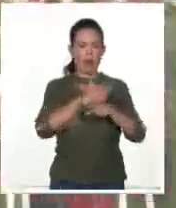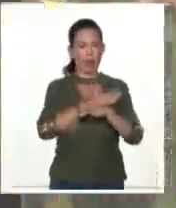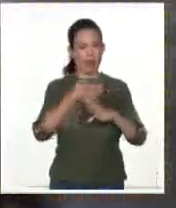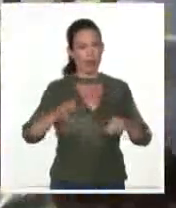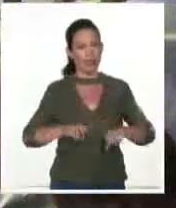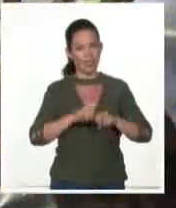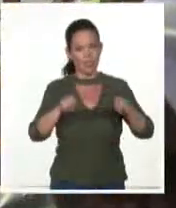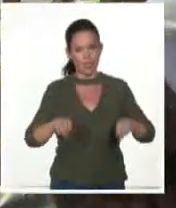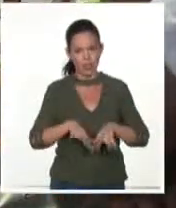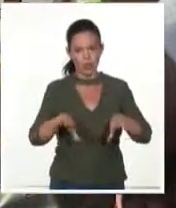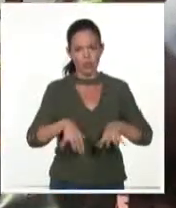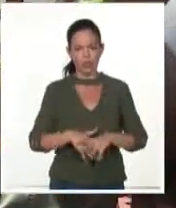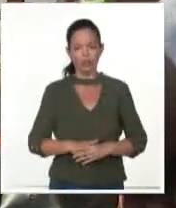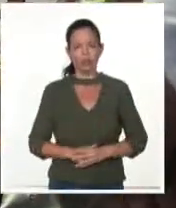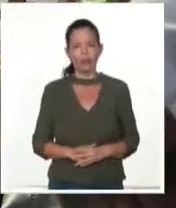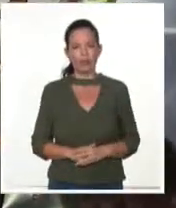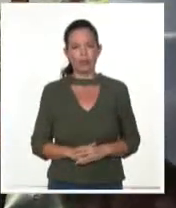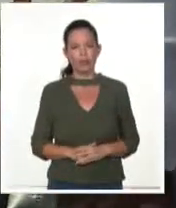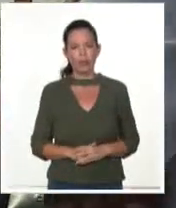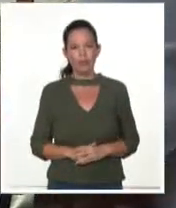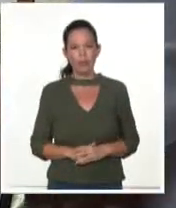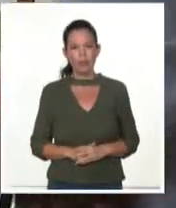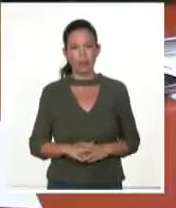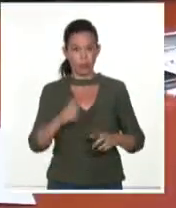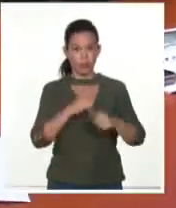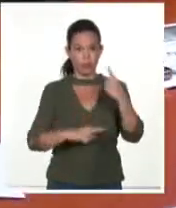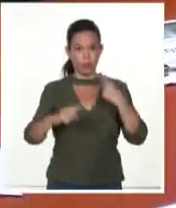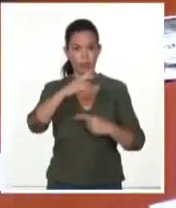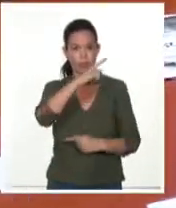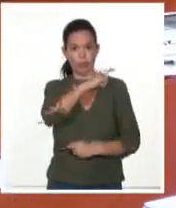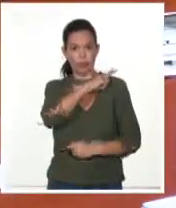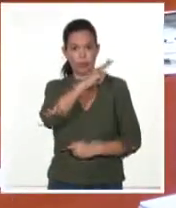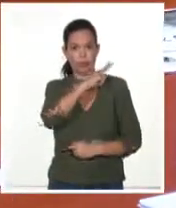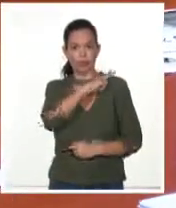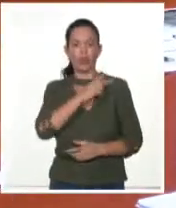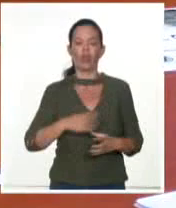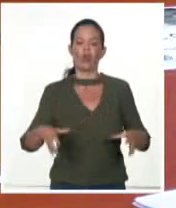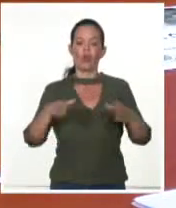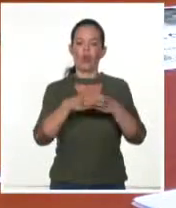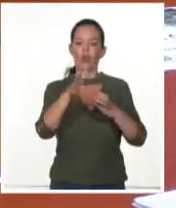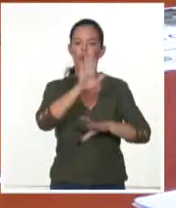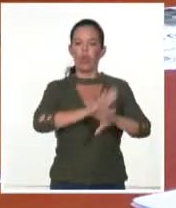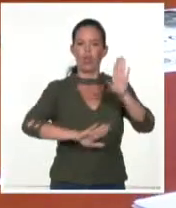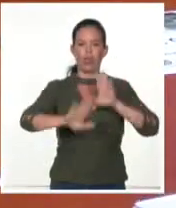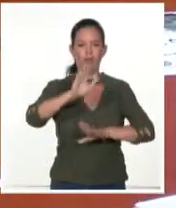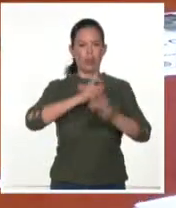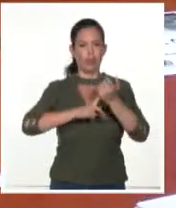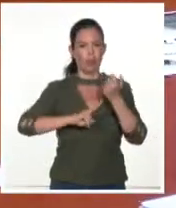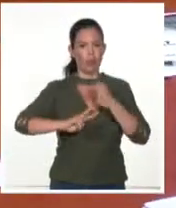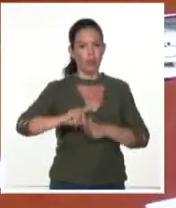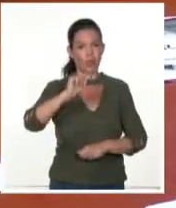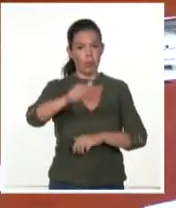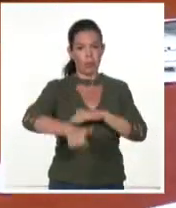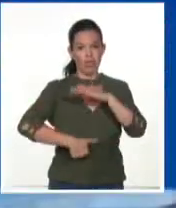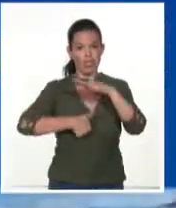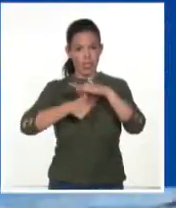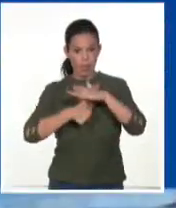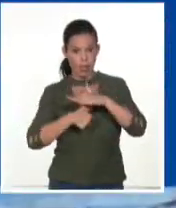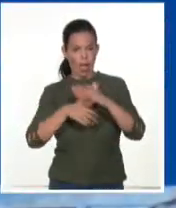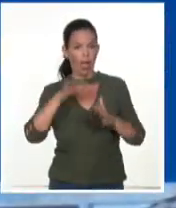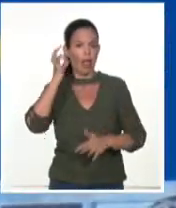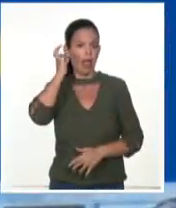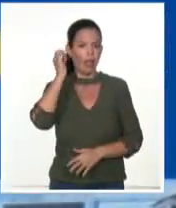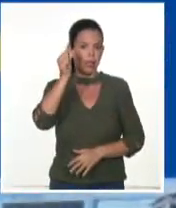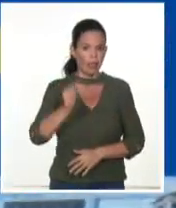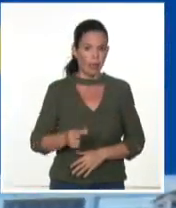adversidades. Las máximas autoridades del Consejo de Defensa Provincial, encabezado por su presidenta Yuñaki Crespo Vaquero,